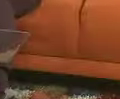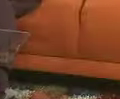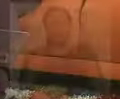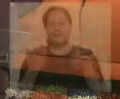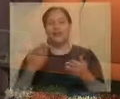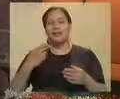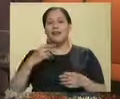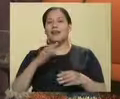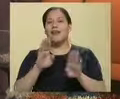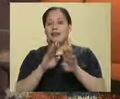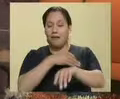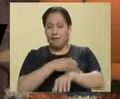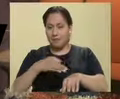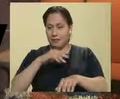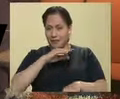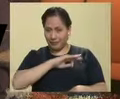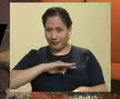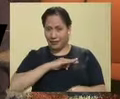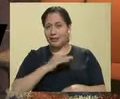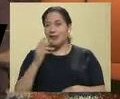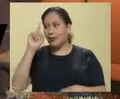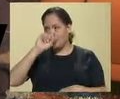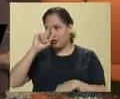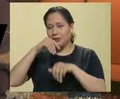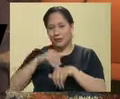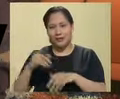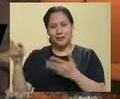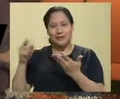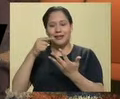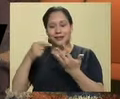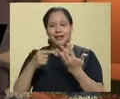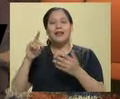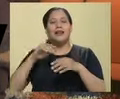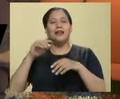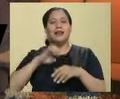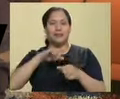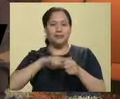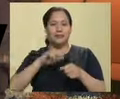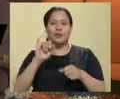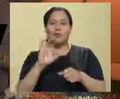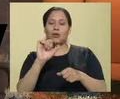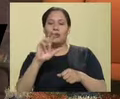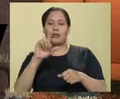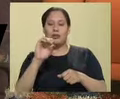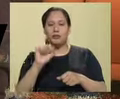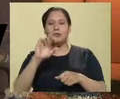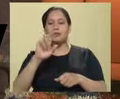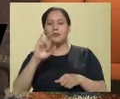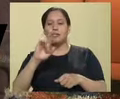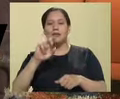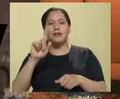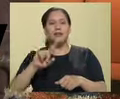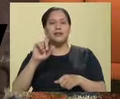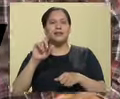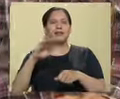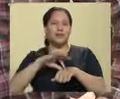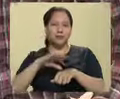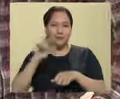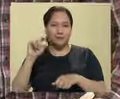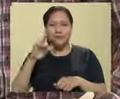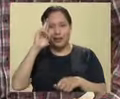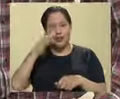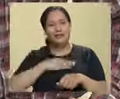Y bueno, para tener una familia feliz hay que seguir los consejos que nos da nuestro especialista, el doctor Juan Carlos Ramírez Herralde. Muy buenos días, buenos doctor. Buenos días, ¿qué